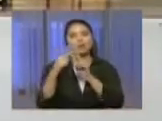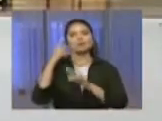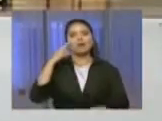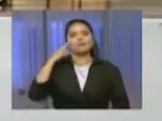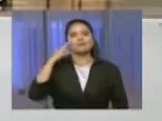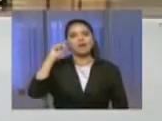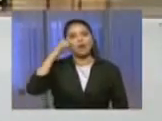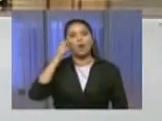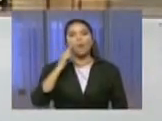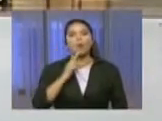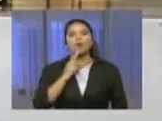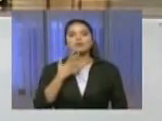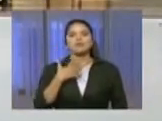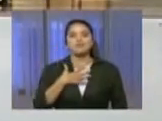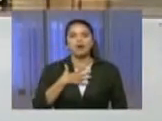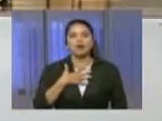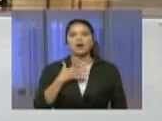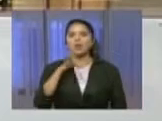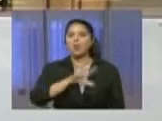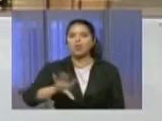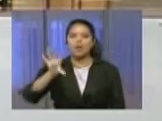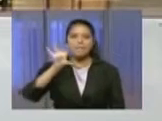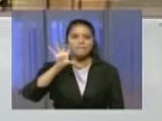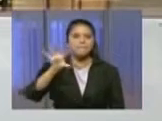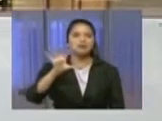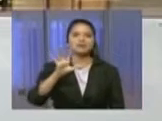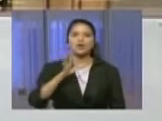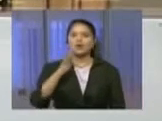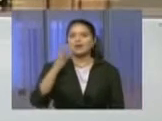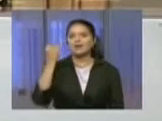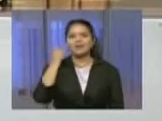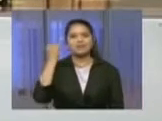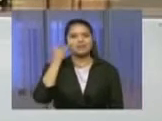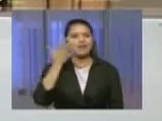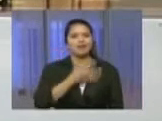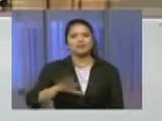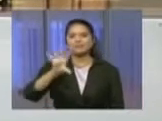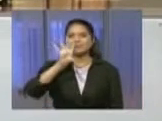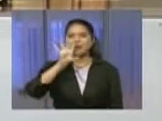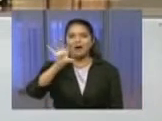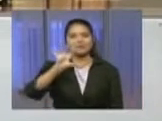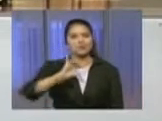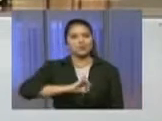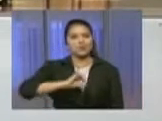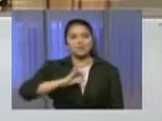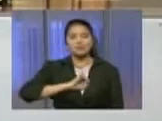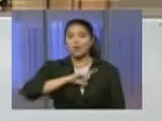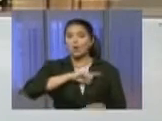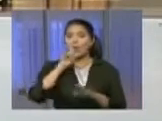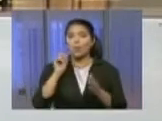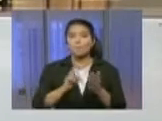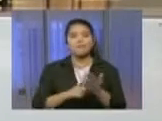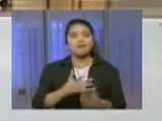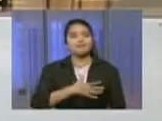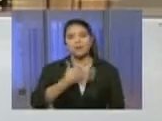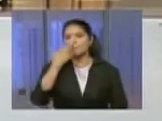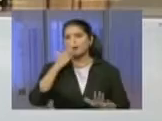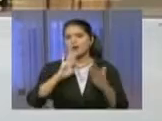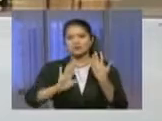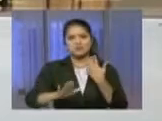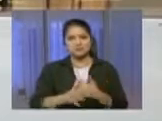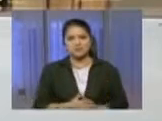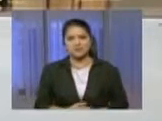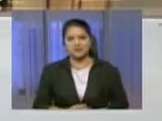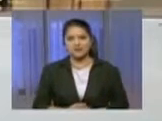de su encuentro con la patria con el ideal de la patria grande de su identidad total y absoluta para siempre